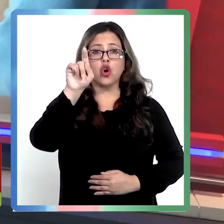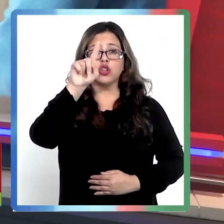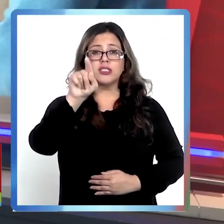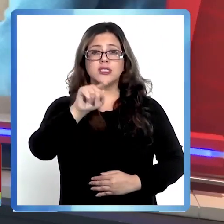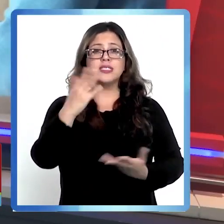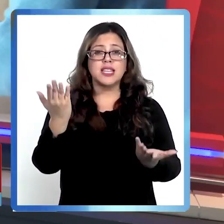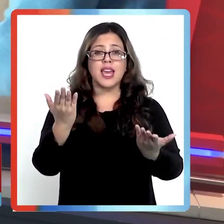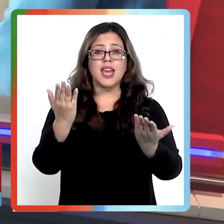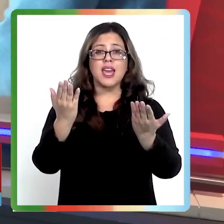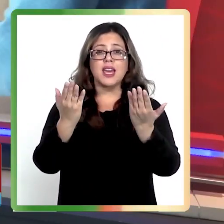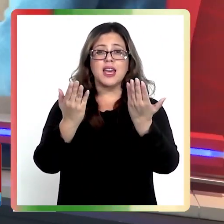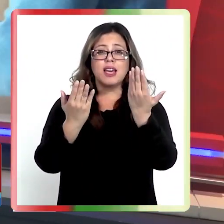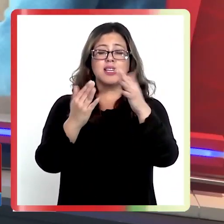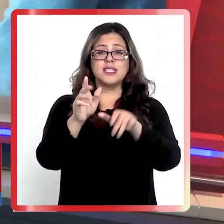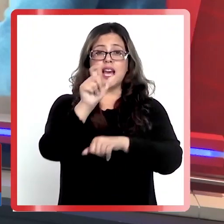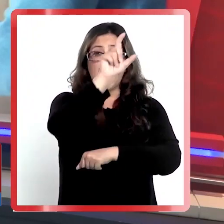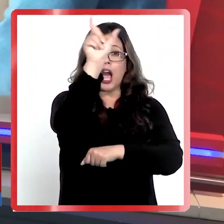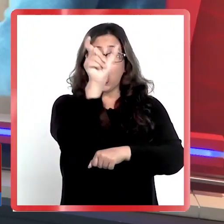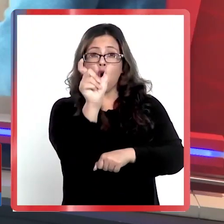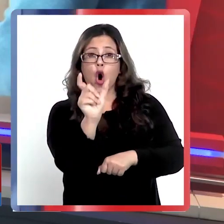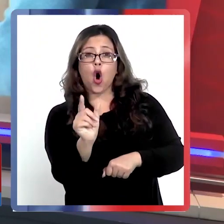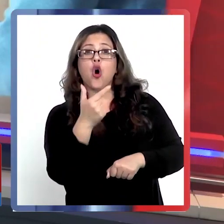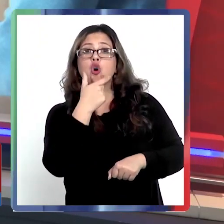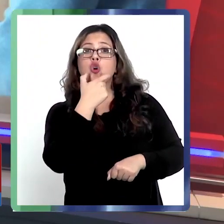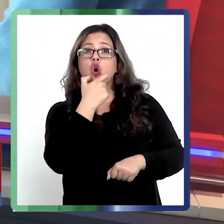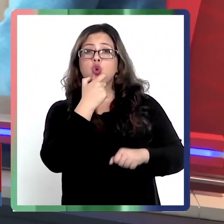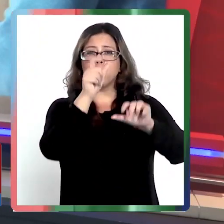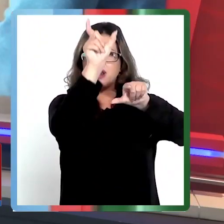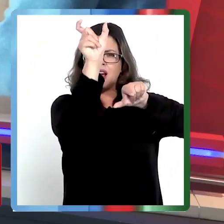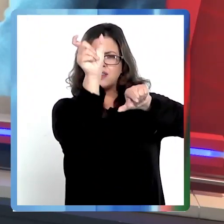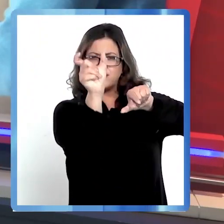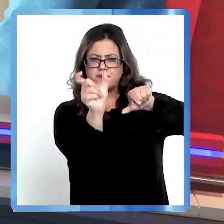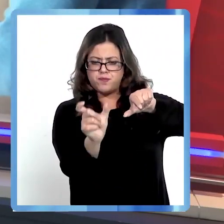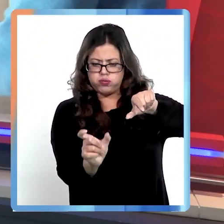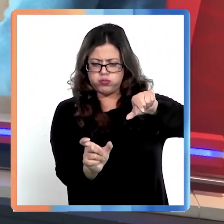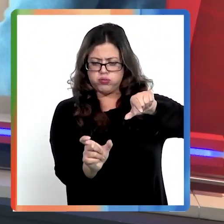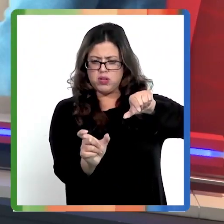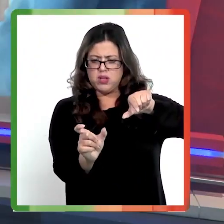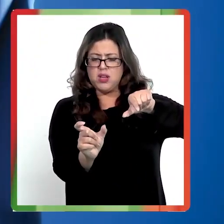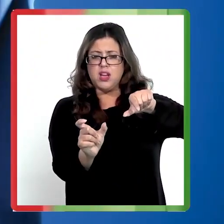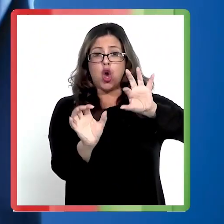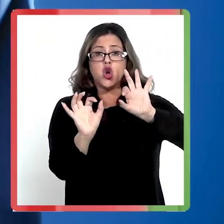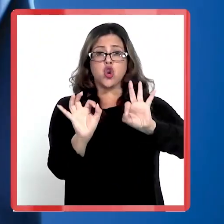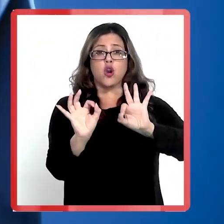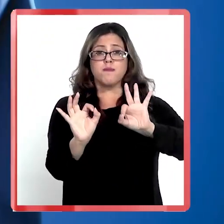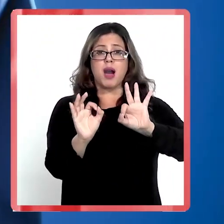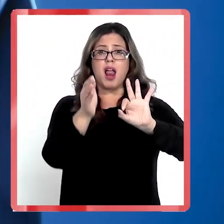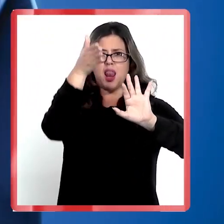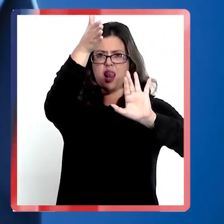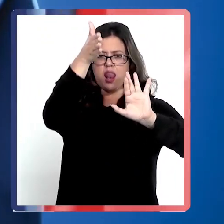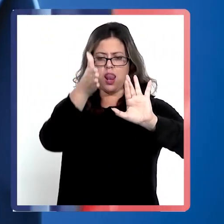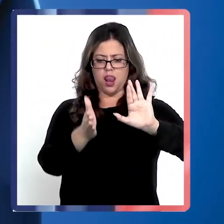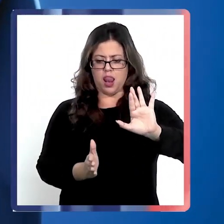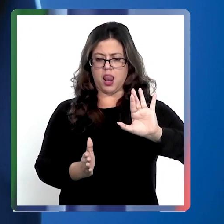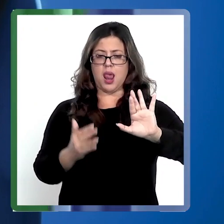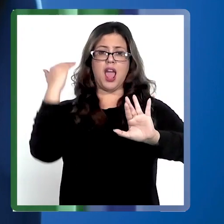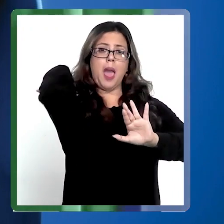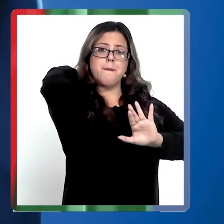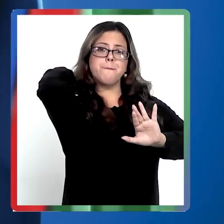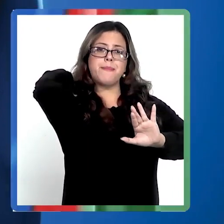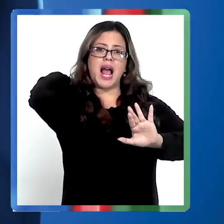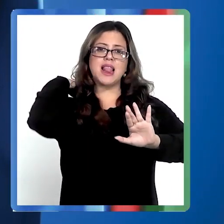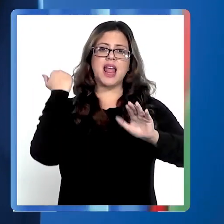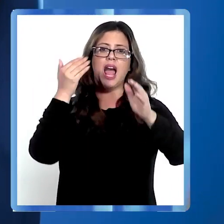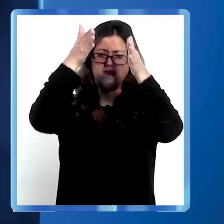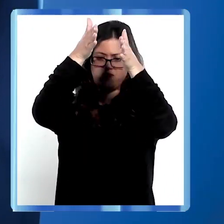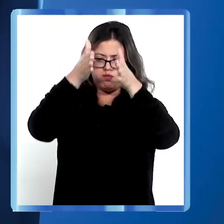lateral hacia la derecha o hacia la izquierda de la columna. Vista desde atrás, una columna vertebral normal es recta y muestra una